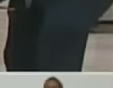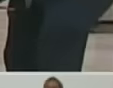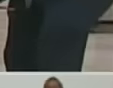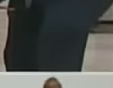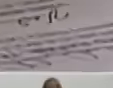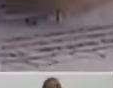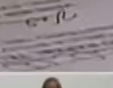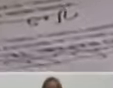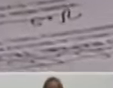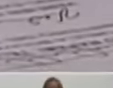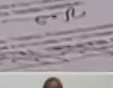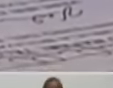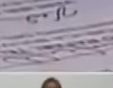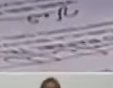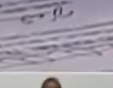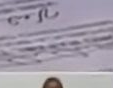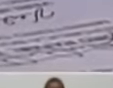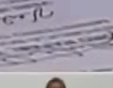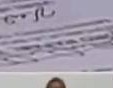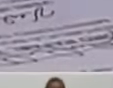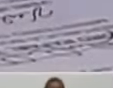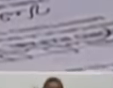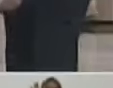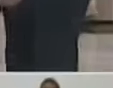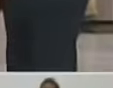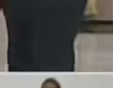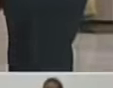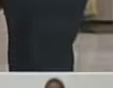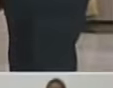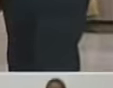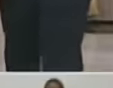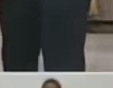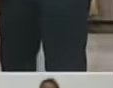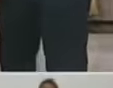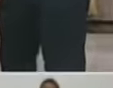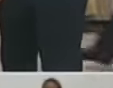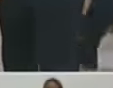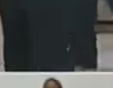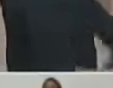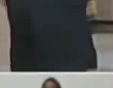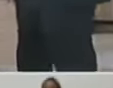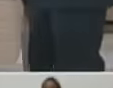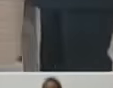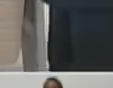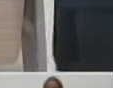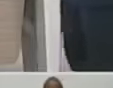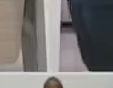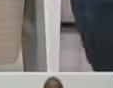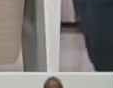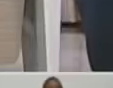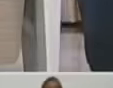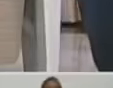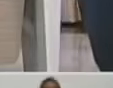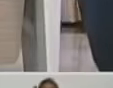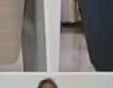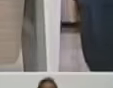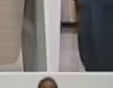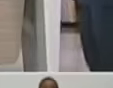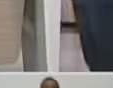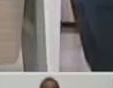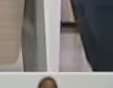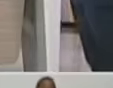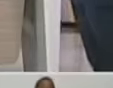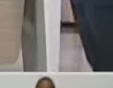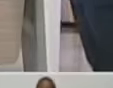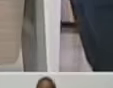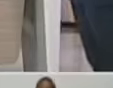un futuro promisorio para nuestra nación que refiere la confianza de los países del mundo en nuestro país. Se ha